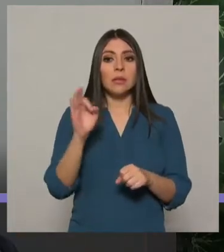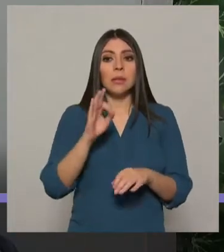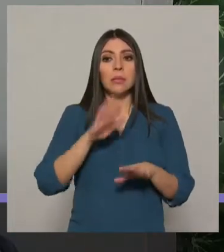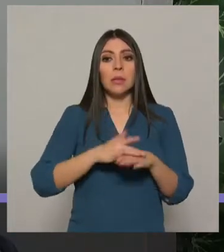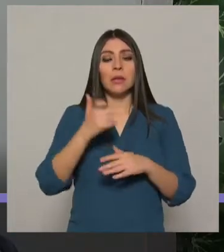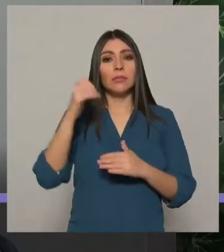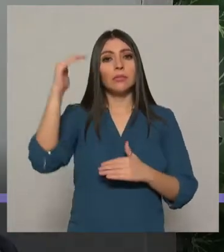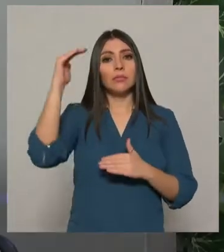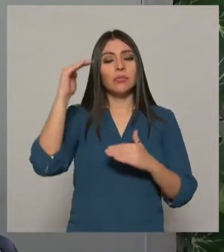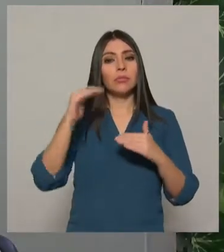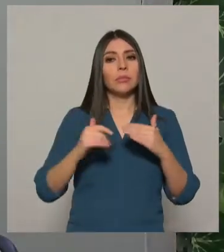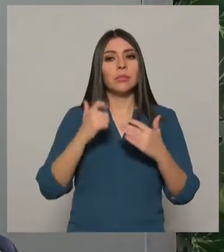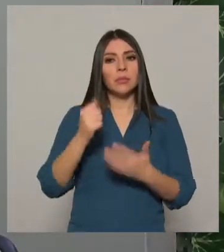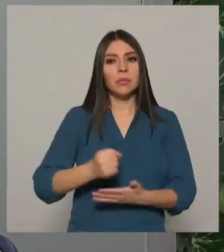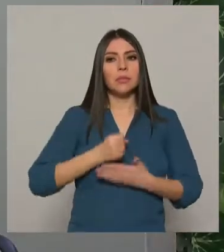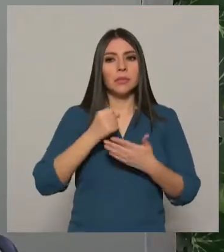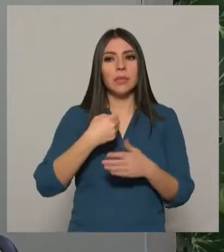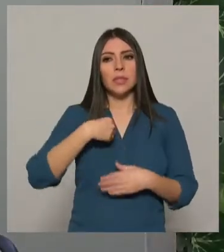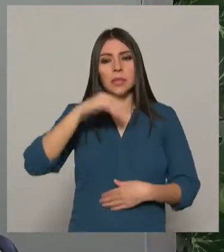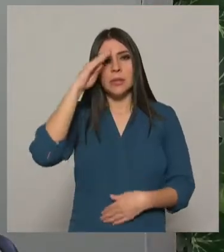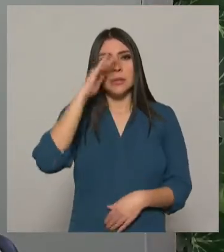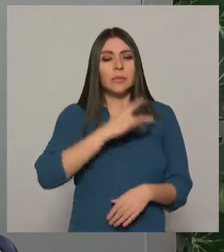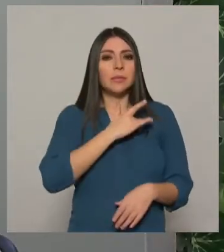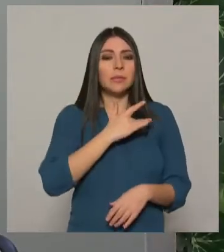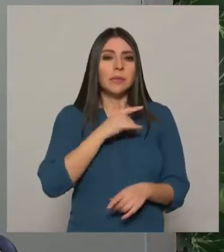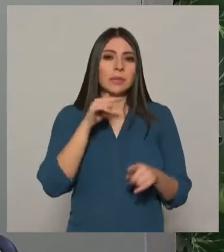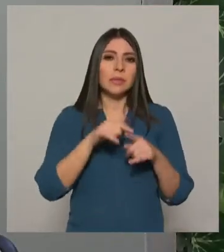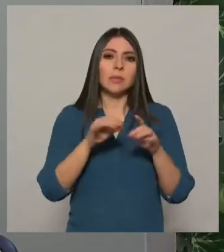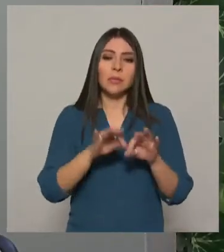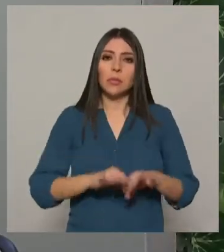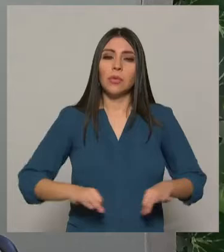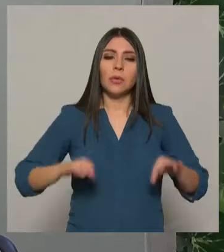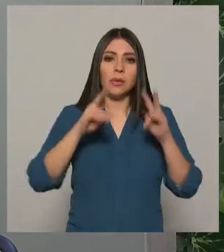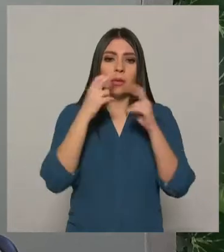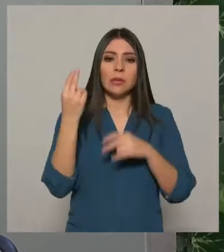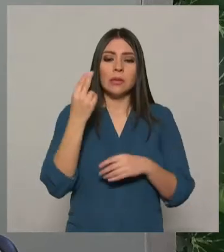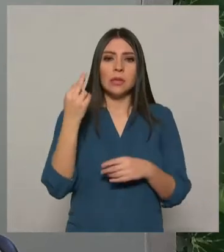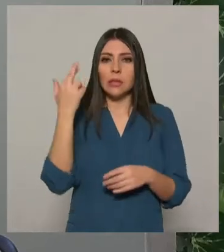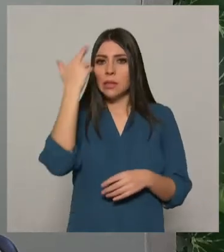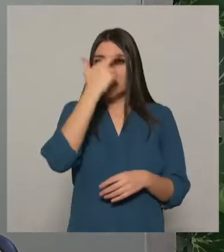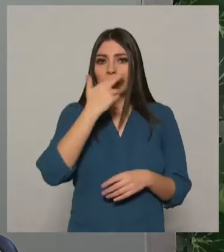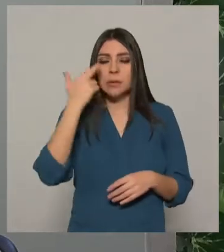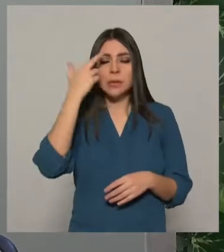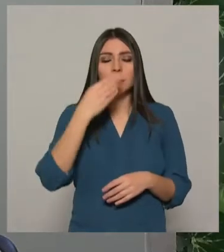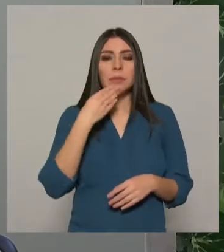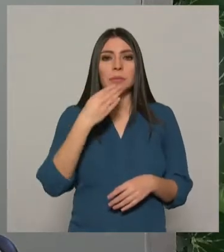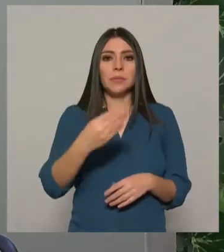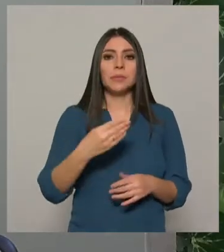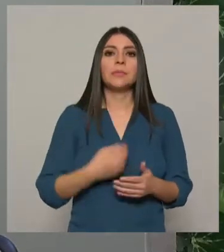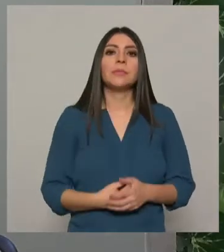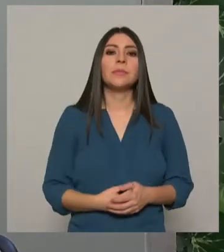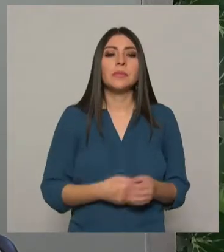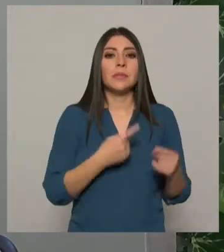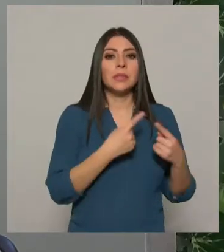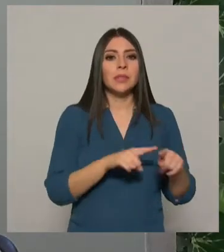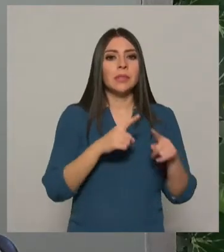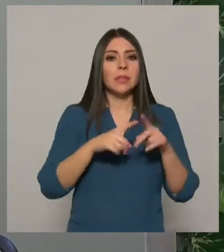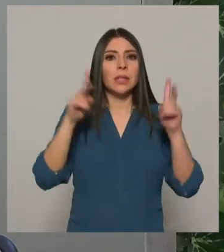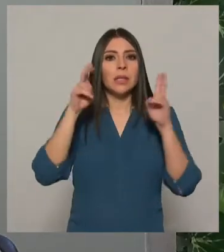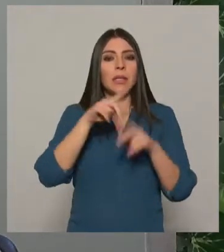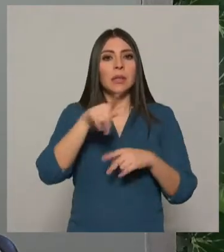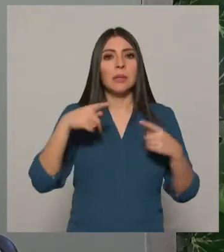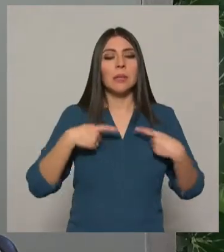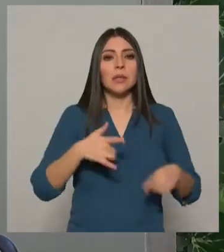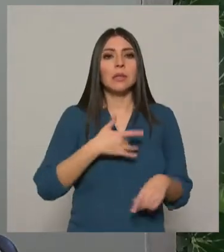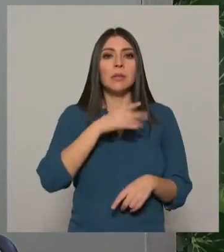el presupuesto asignado. Entonces me parece que es un tema también muy técnico que tenemos que revisar. Decir que los temas que le preocupan a la ciudadanía son